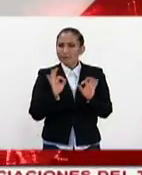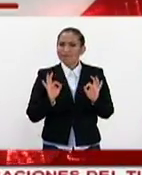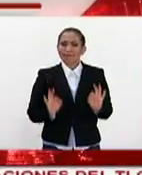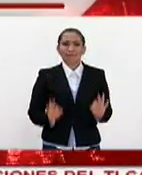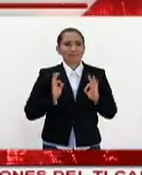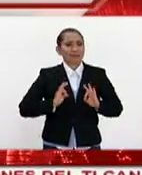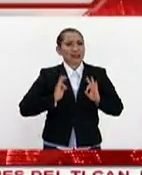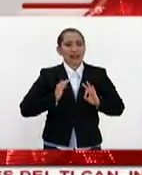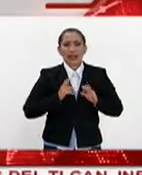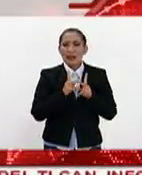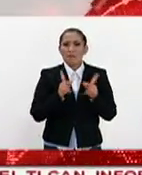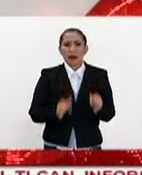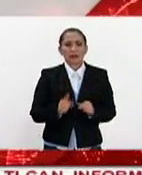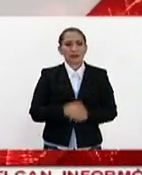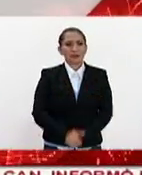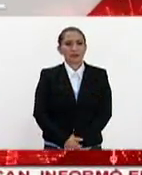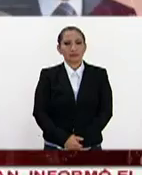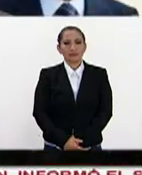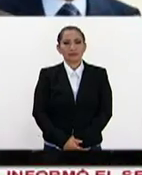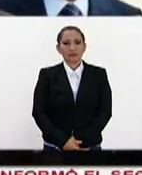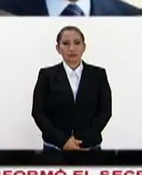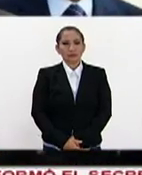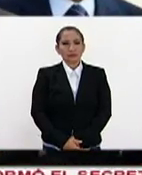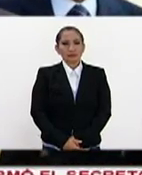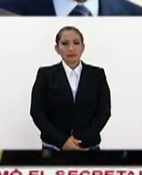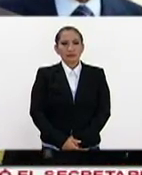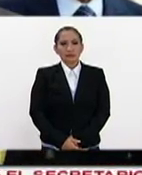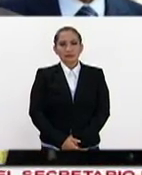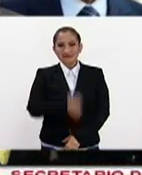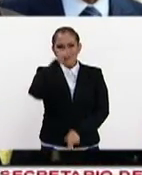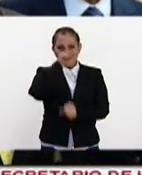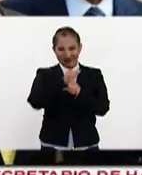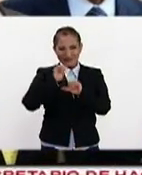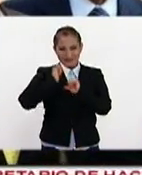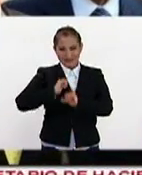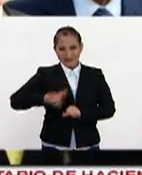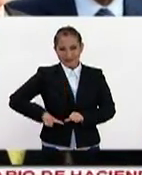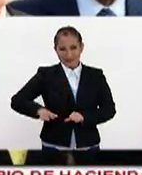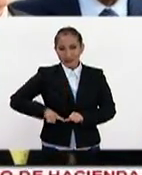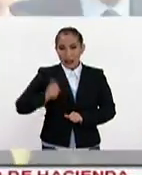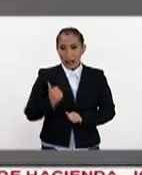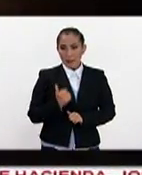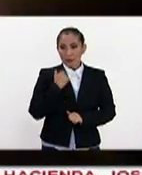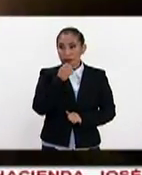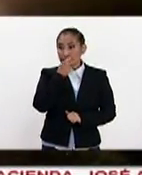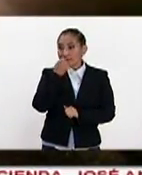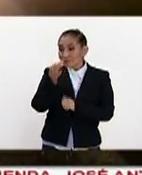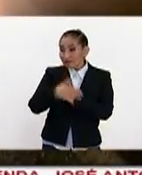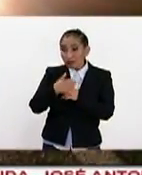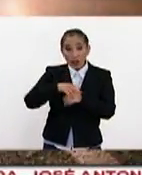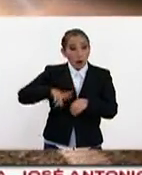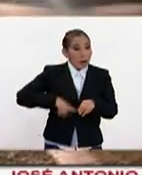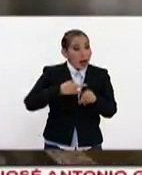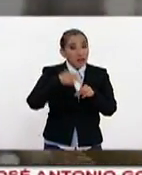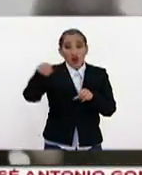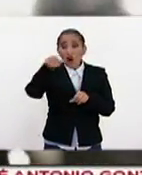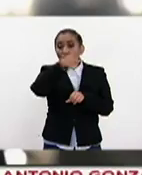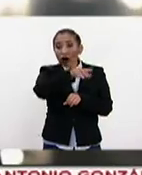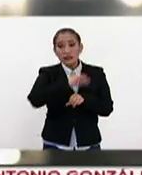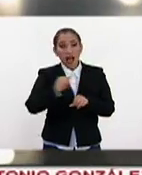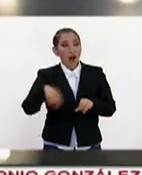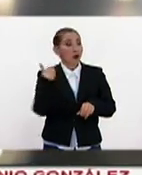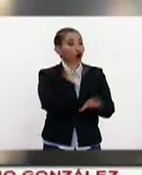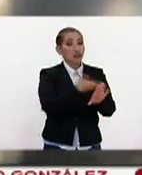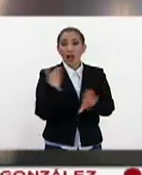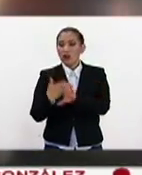mejores condiciones posibles para los mexicanos. El secretario de Gobernación aprovechó para hacer un llamado a los gobernadores a dejar de echarse